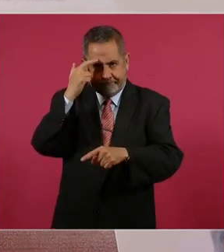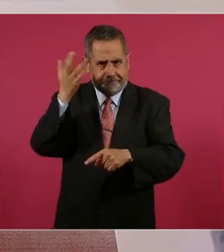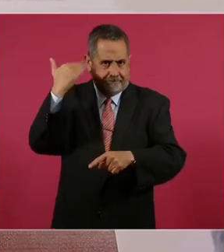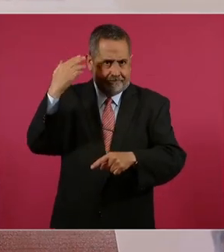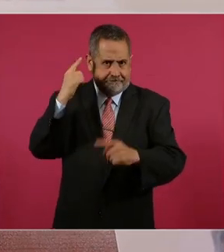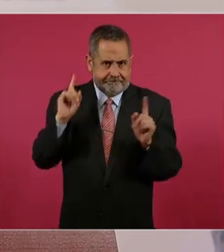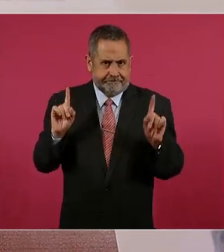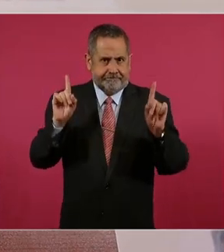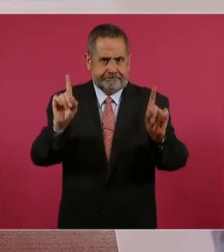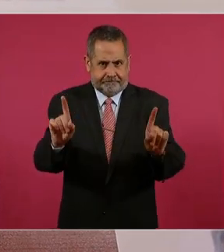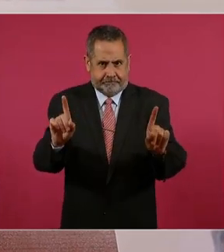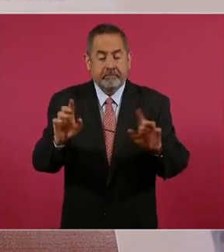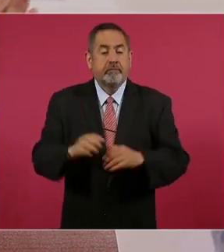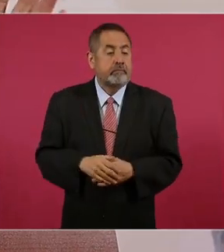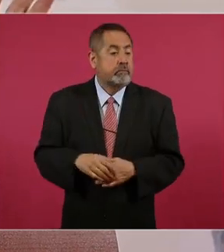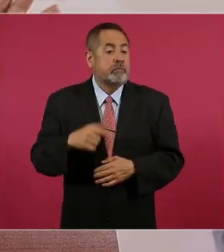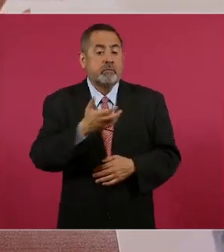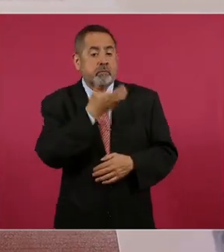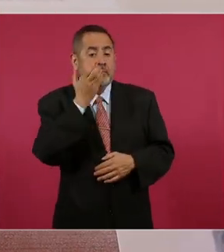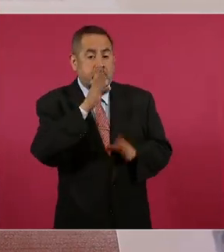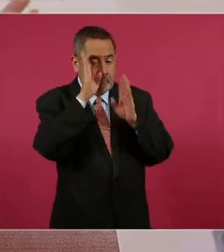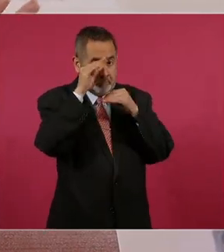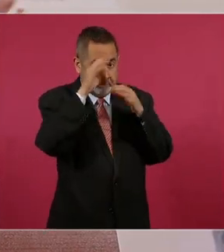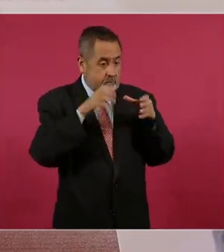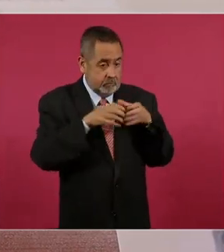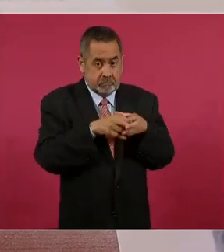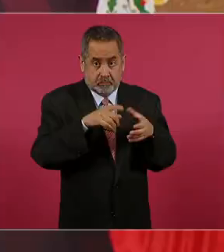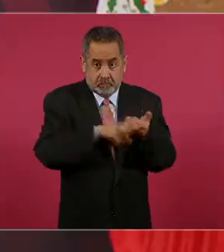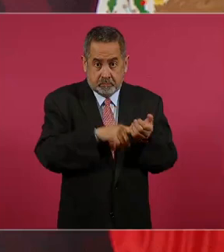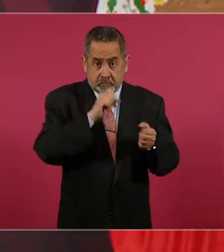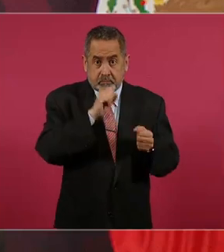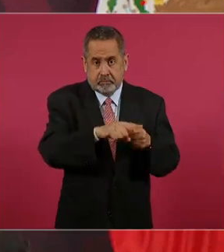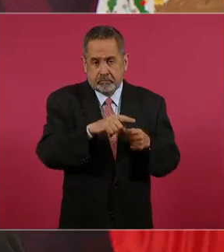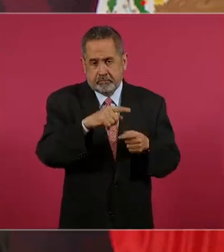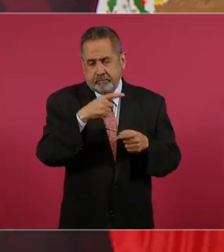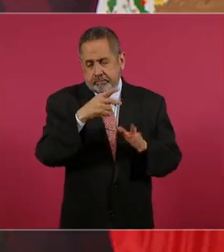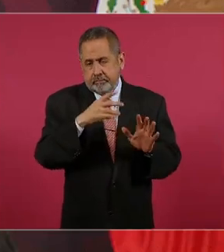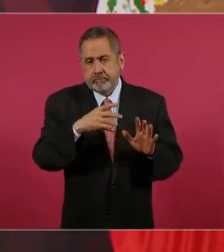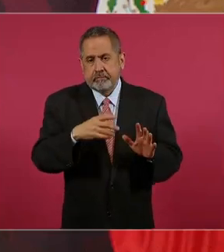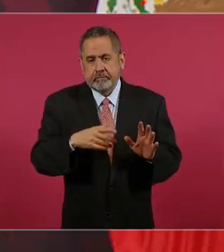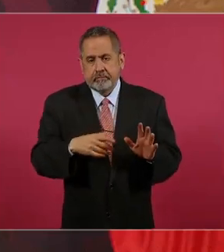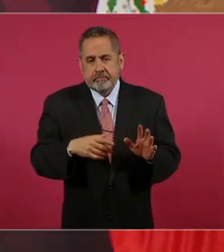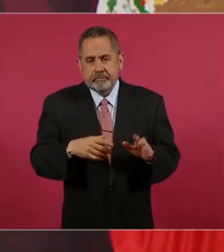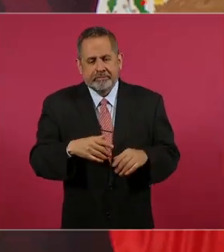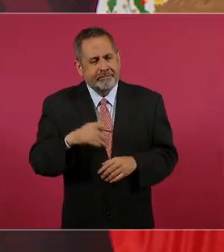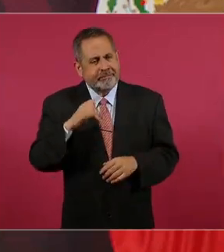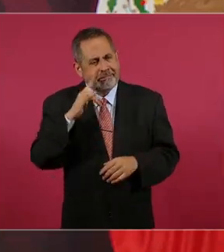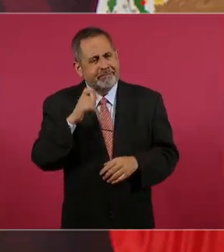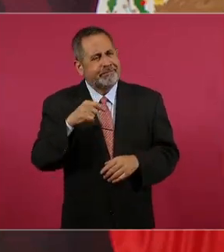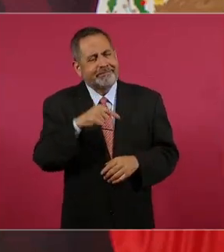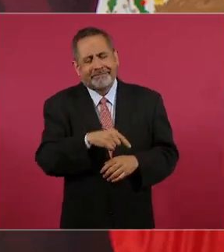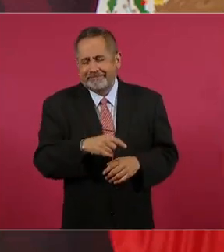los conservadores del país, cosa rara,